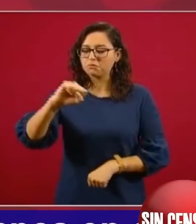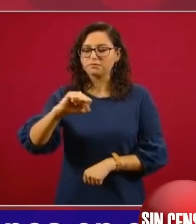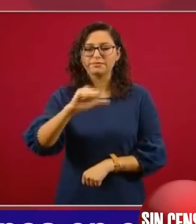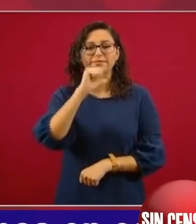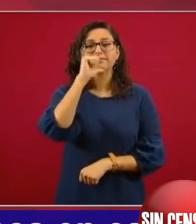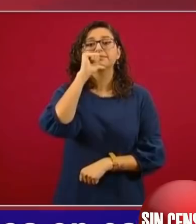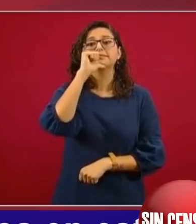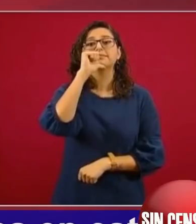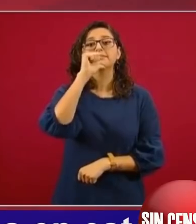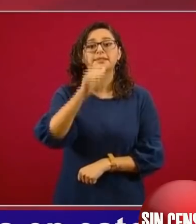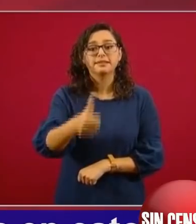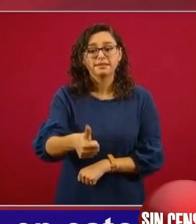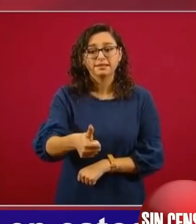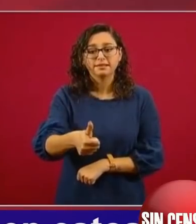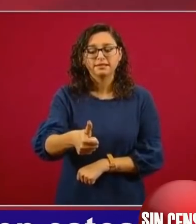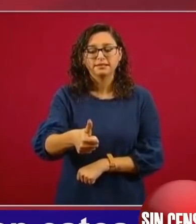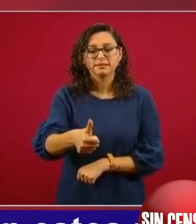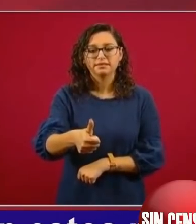Antes